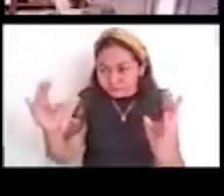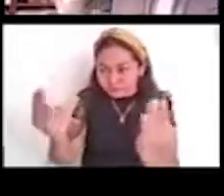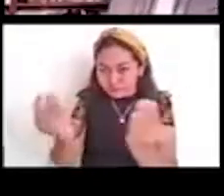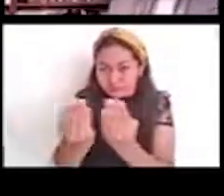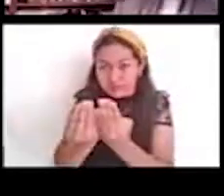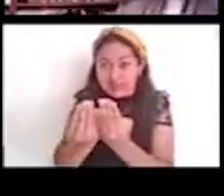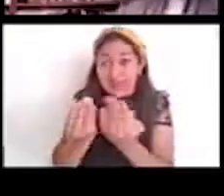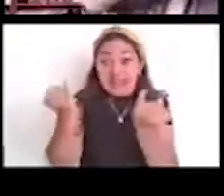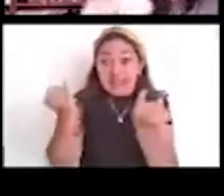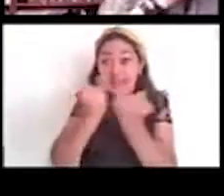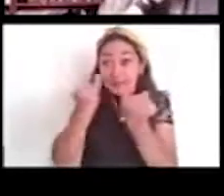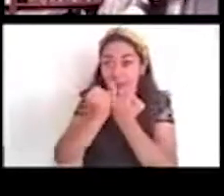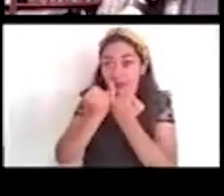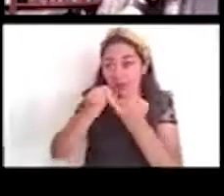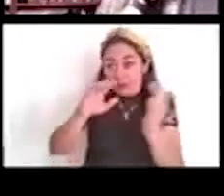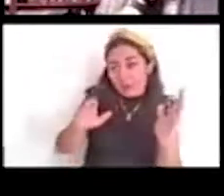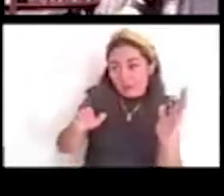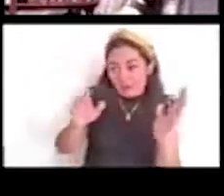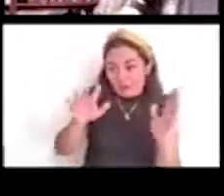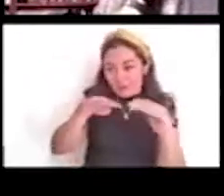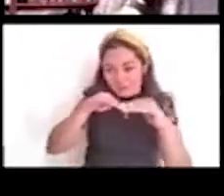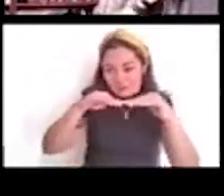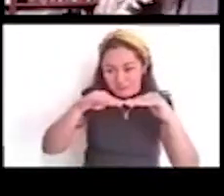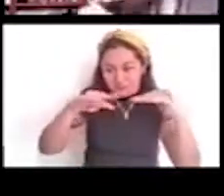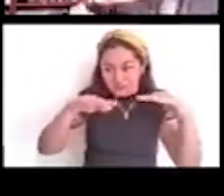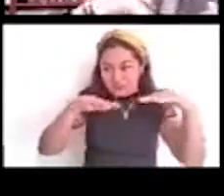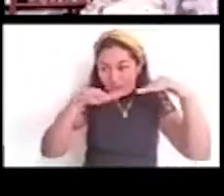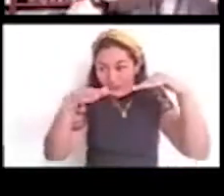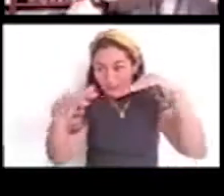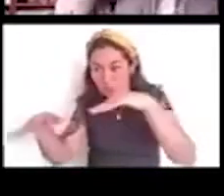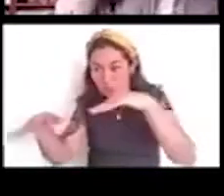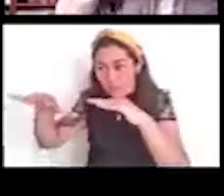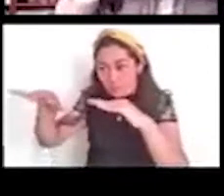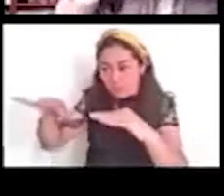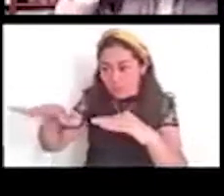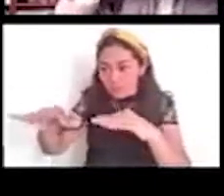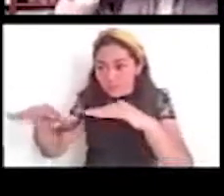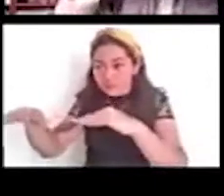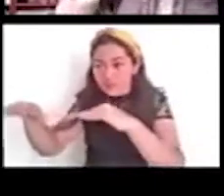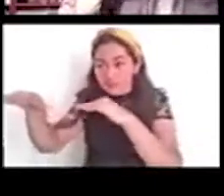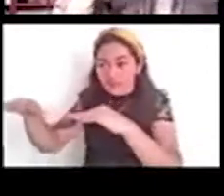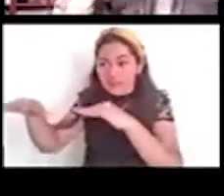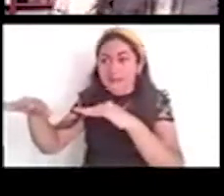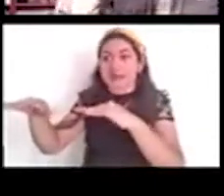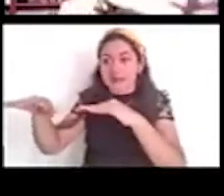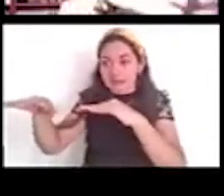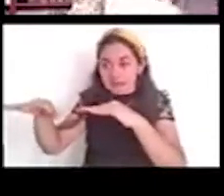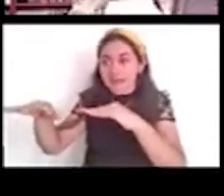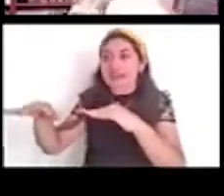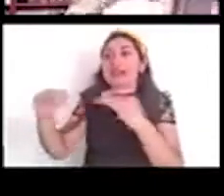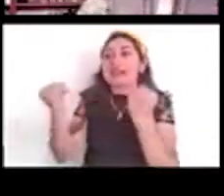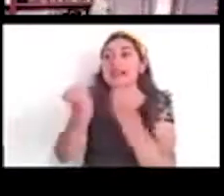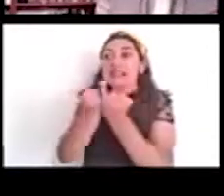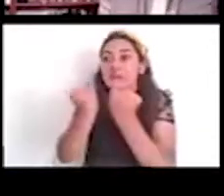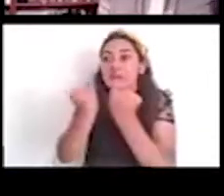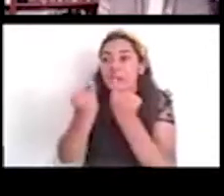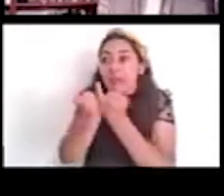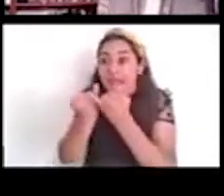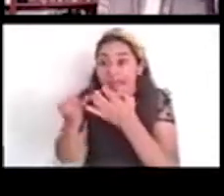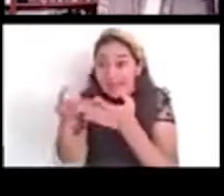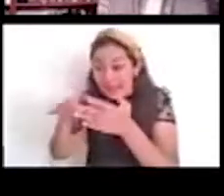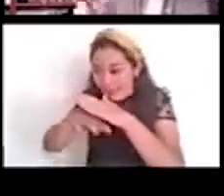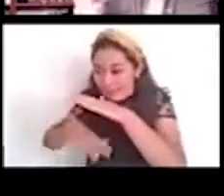canal se vierte dentro de la chinampa. De tal manera que se hace el campo elevado, ya puede aparecer allí